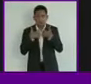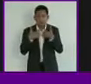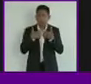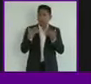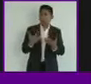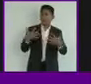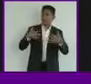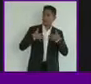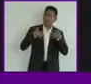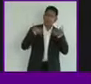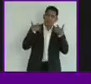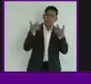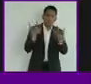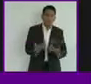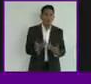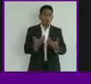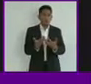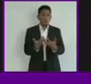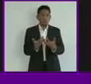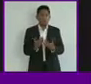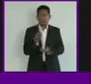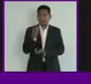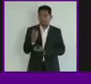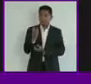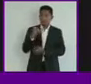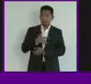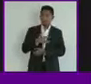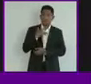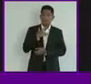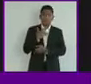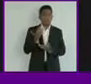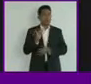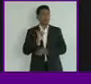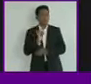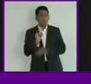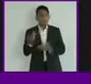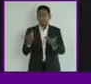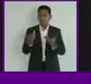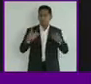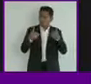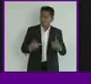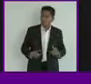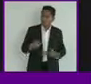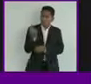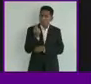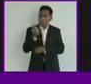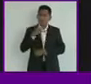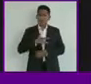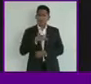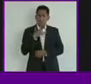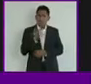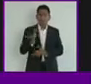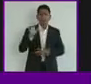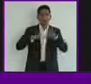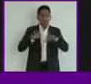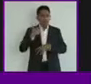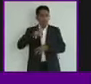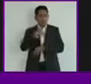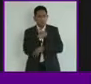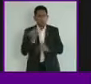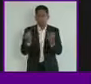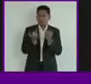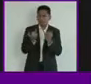lo etiquetaron así, la frustración, son emociones que el humano tiene que sentir propiamente, el estrés, ¿no? Conflictos emocionales, etcétera,